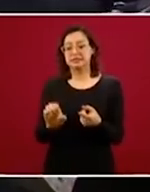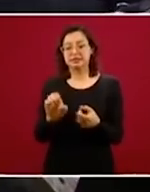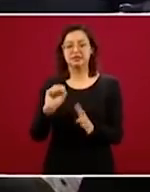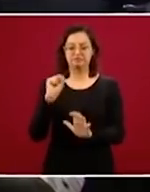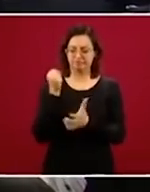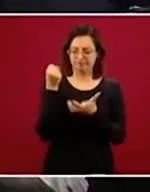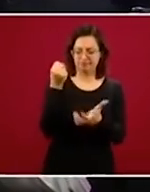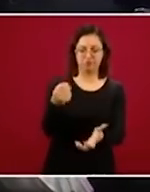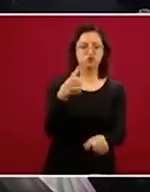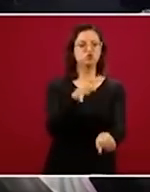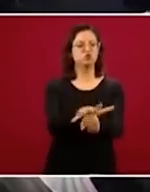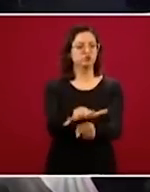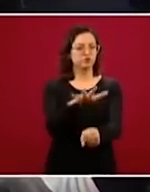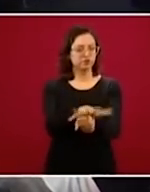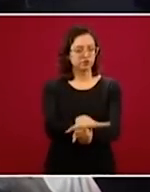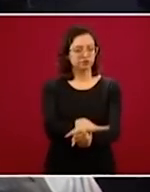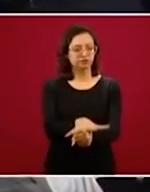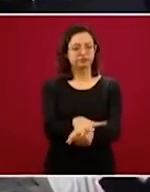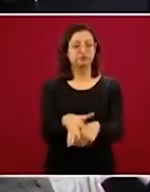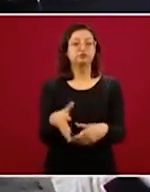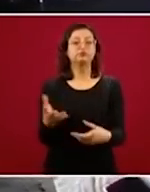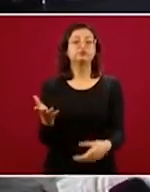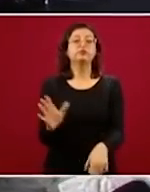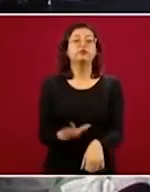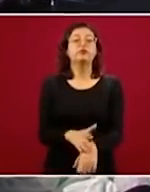suficientes porque